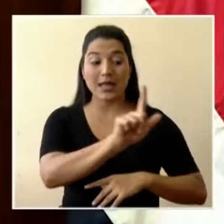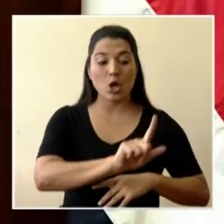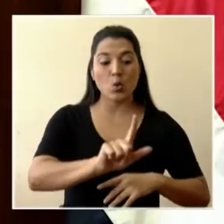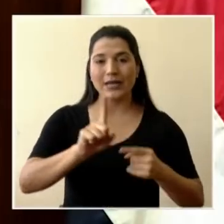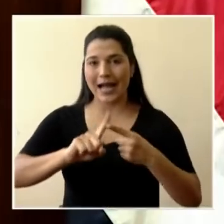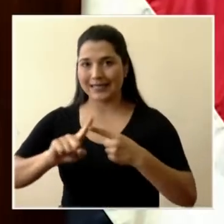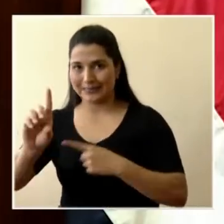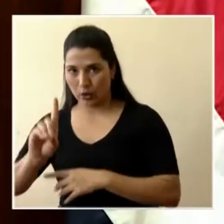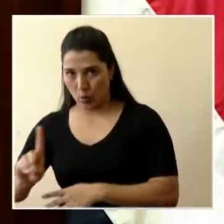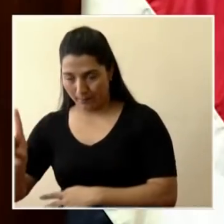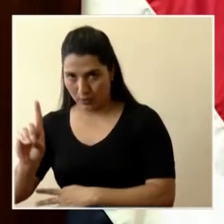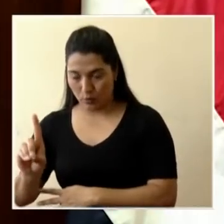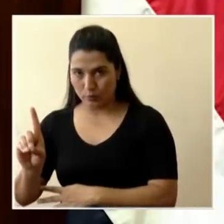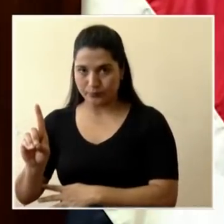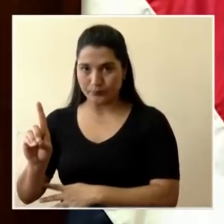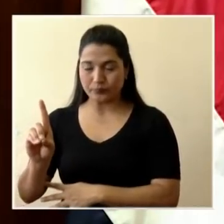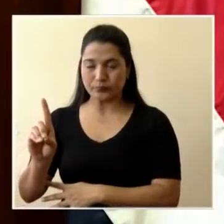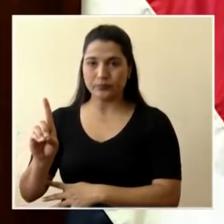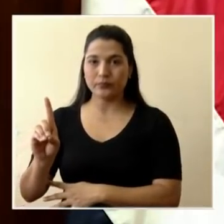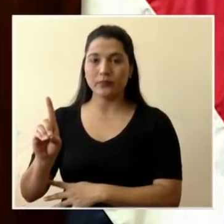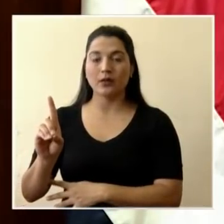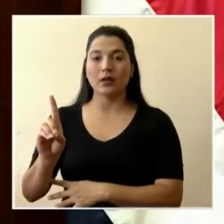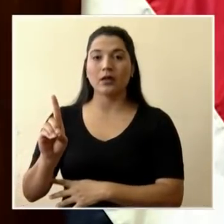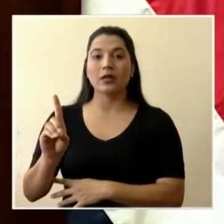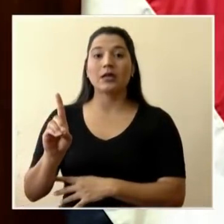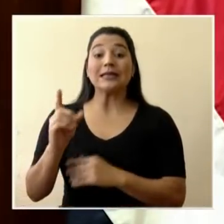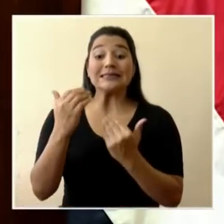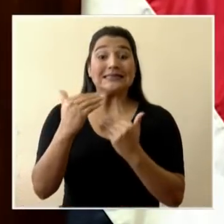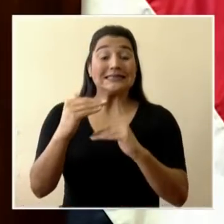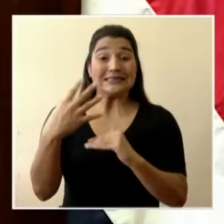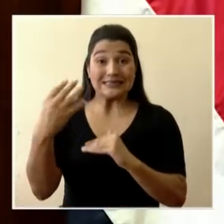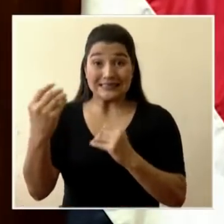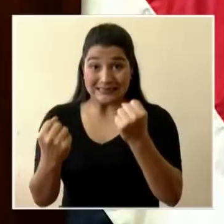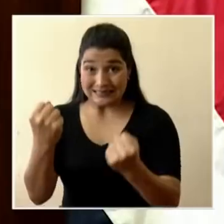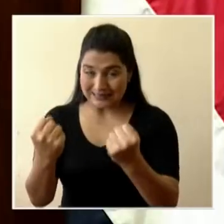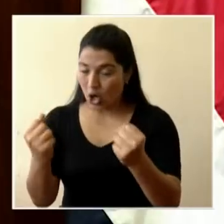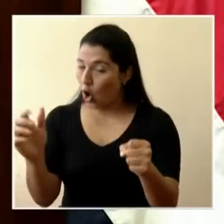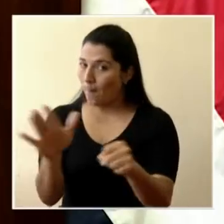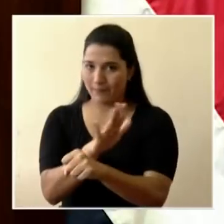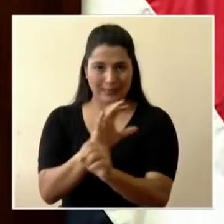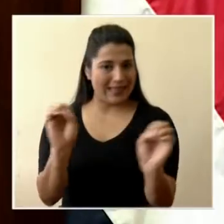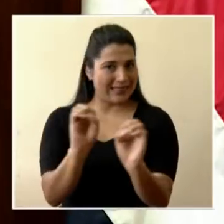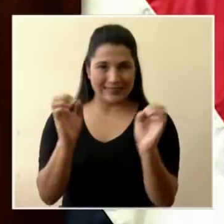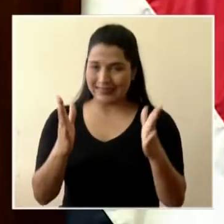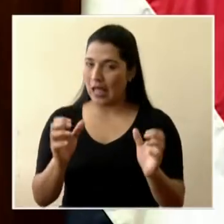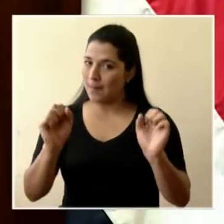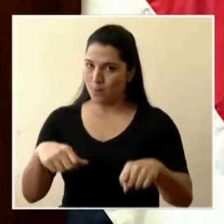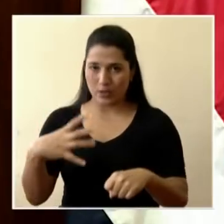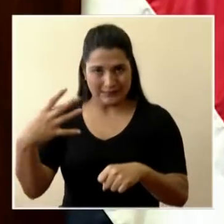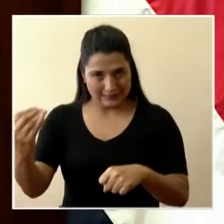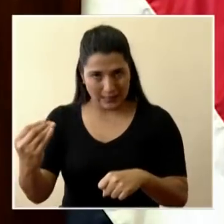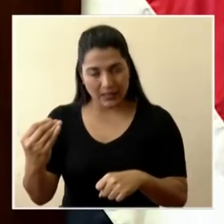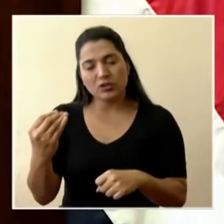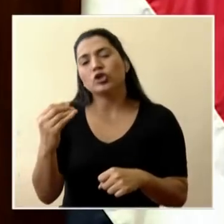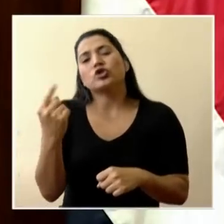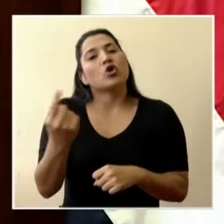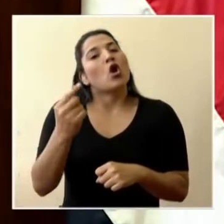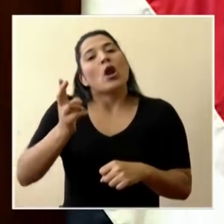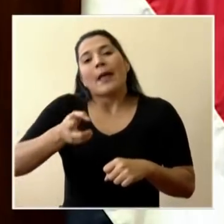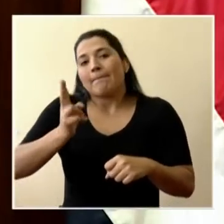domingo. No podrán, o sea, la restricción es total, salvo las excepciones que ya conocemos, que son vehículos de